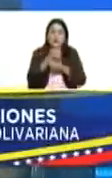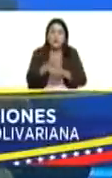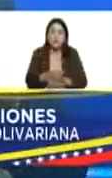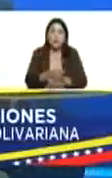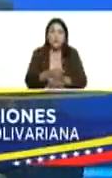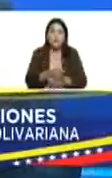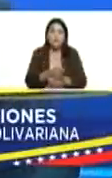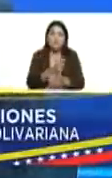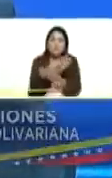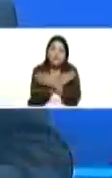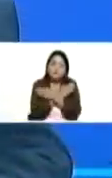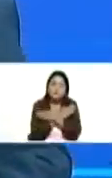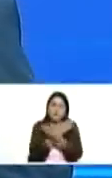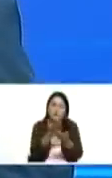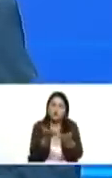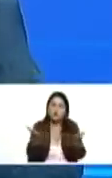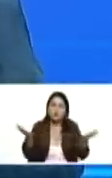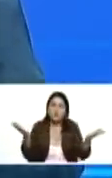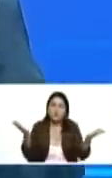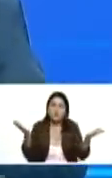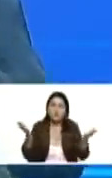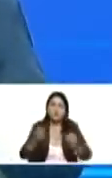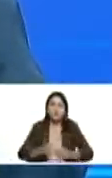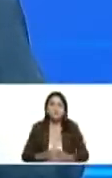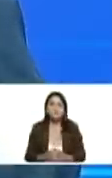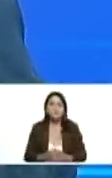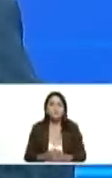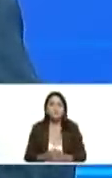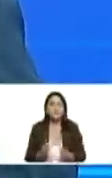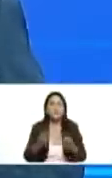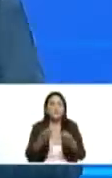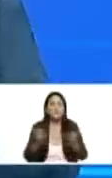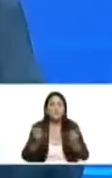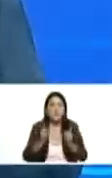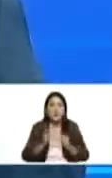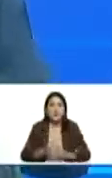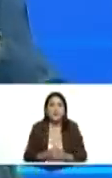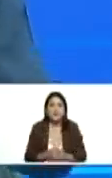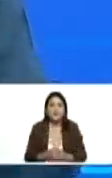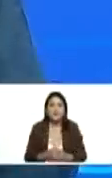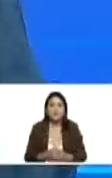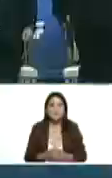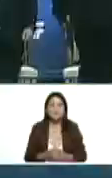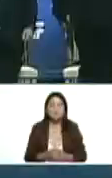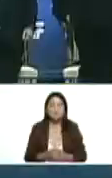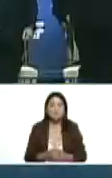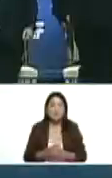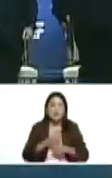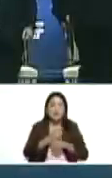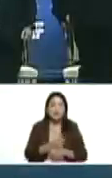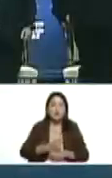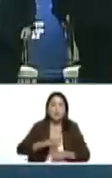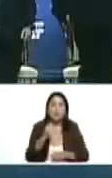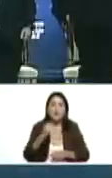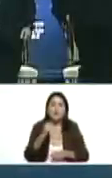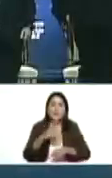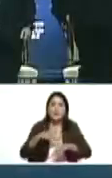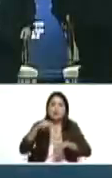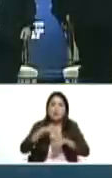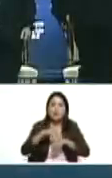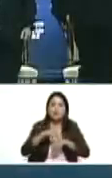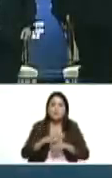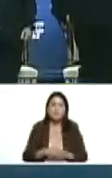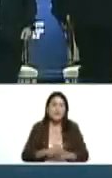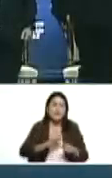Los felicito por haber obtenido sus títulos de policías profesionales de los distintos cuerpos